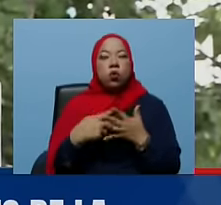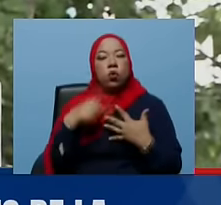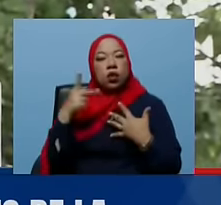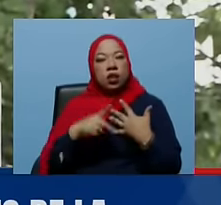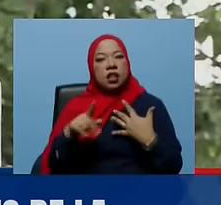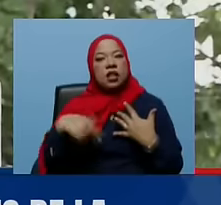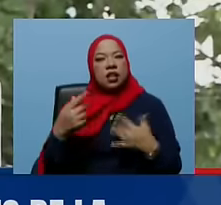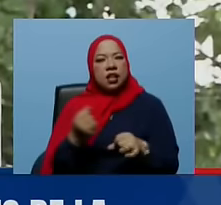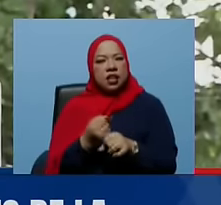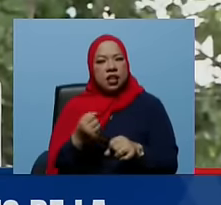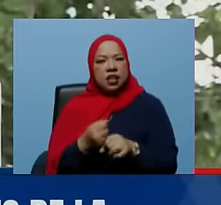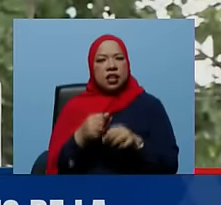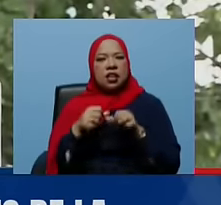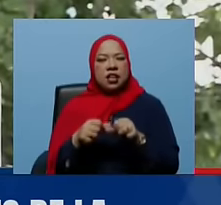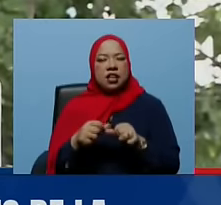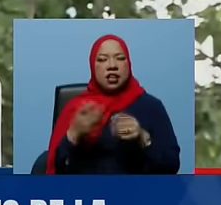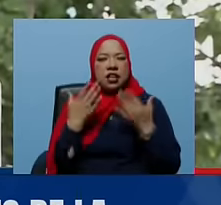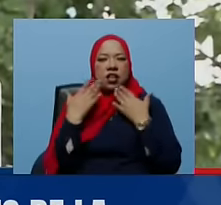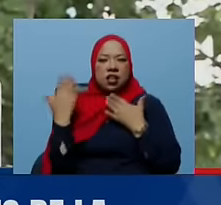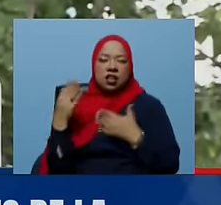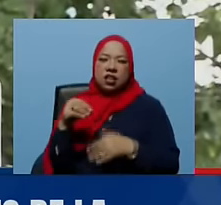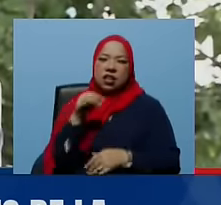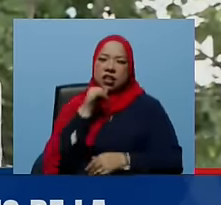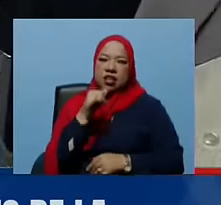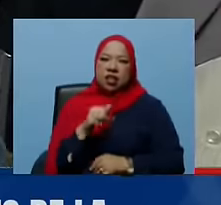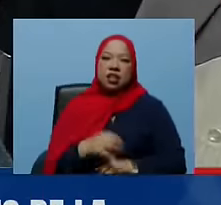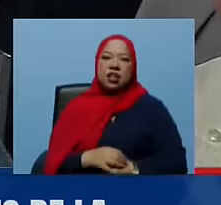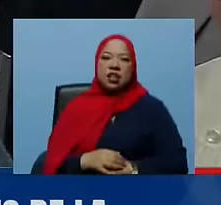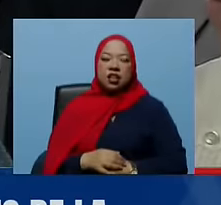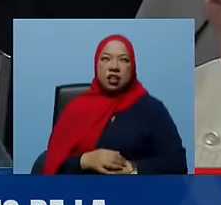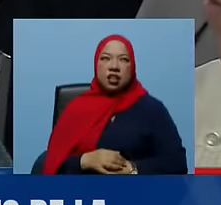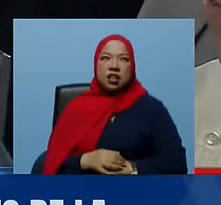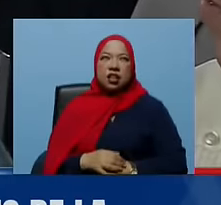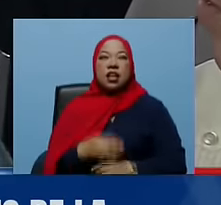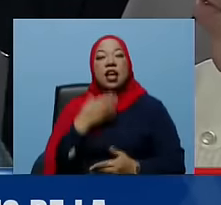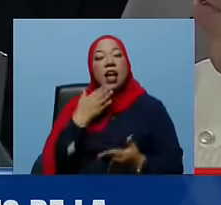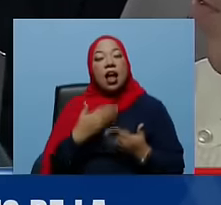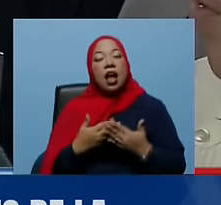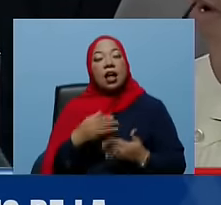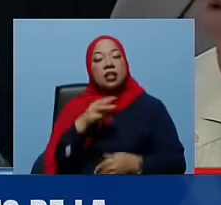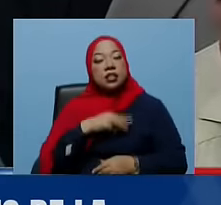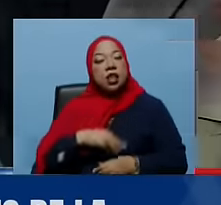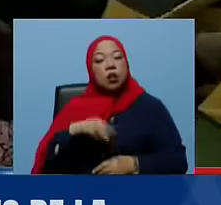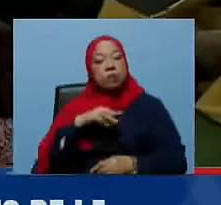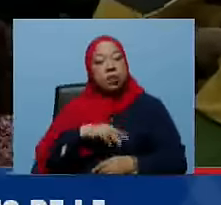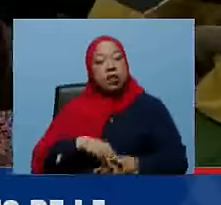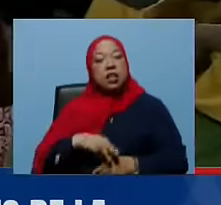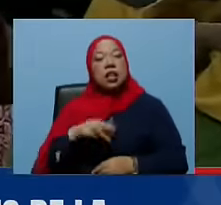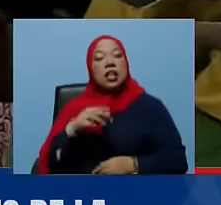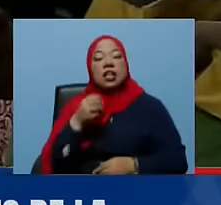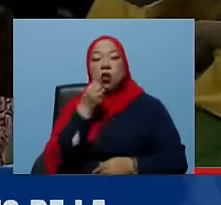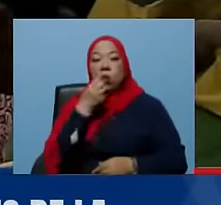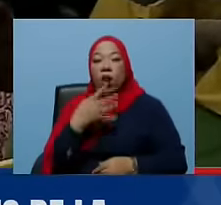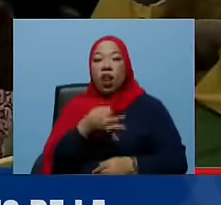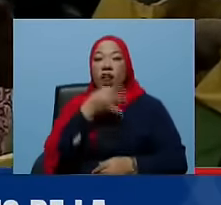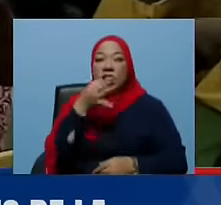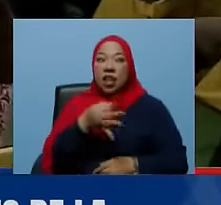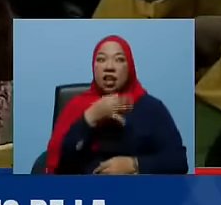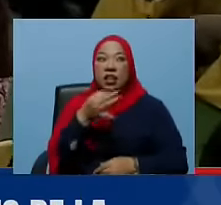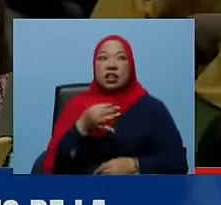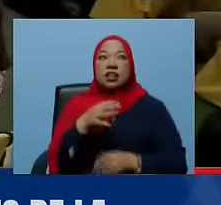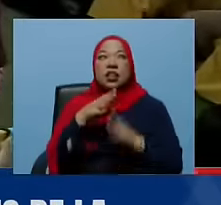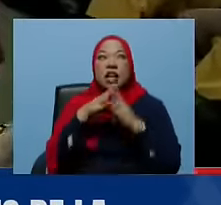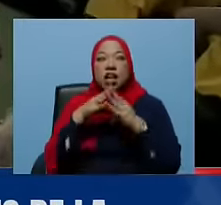Luego continuaremos con el programa. Adelante, Luisana. Gracias, ministro. Buenas tardes, querido presidente. Buenas tardes, ministros.